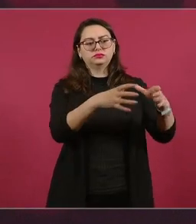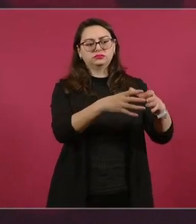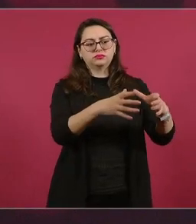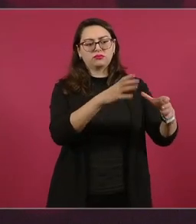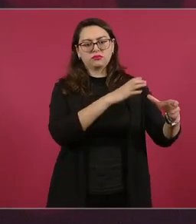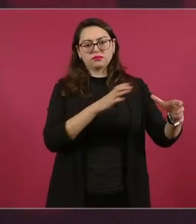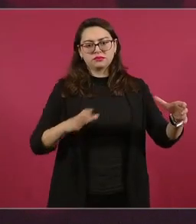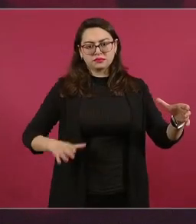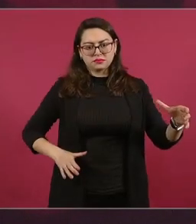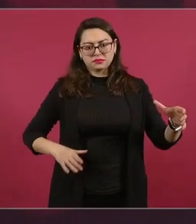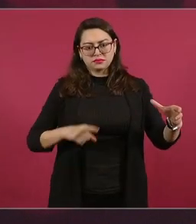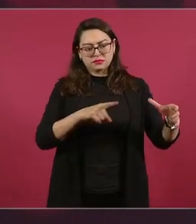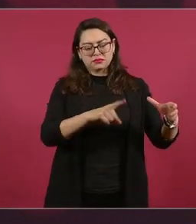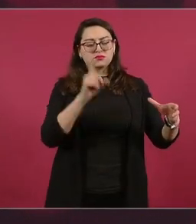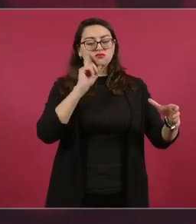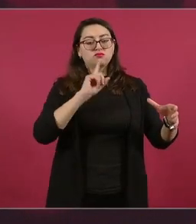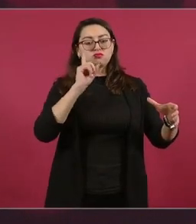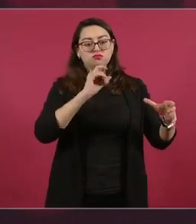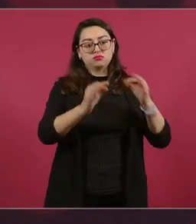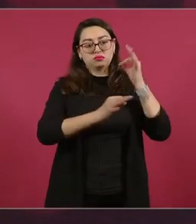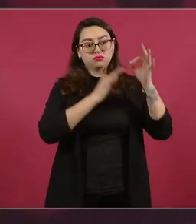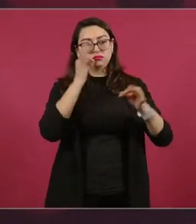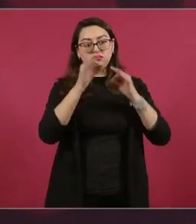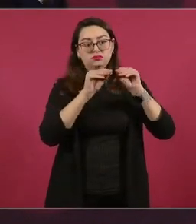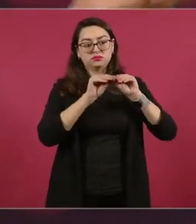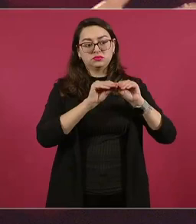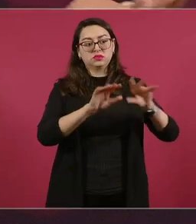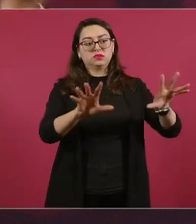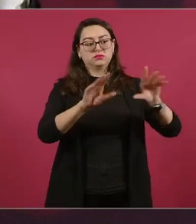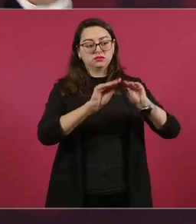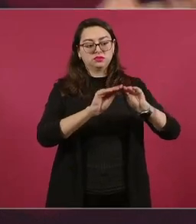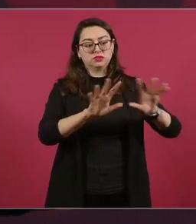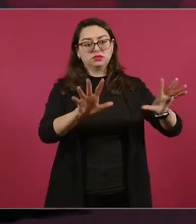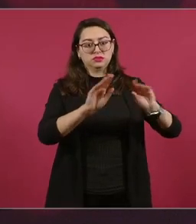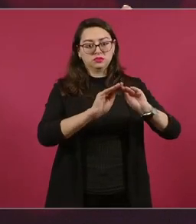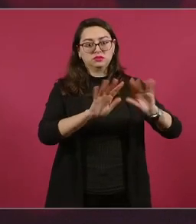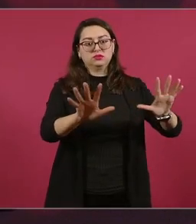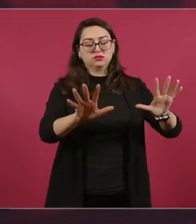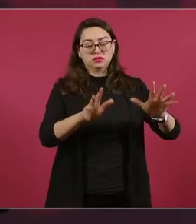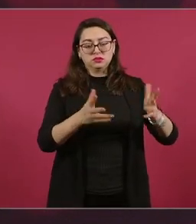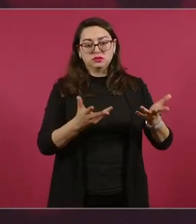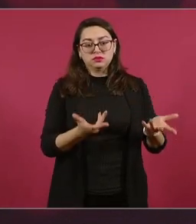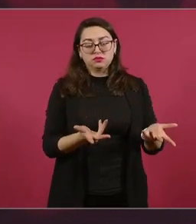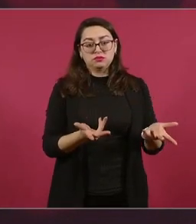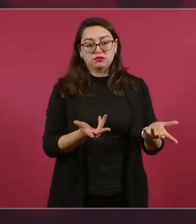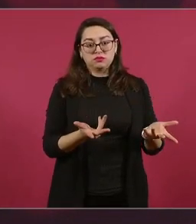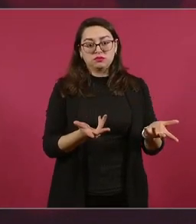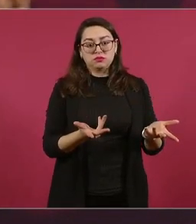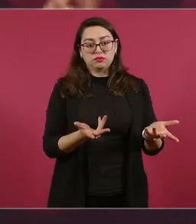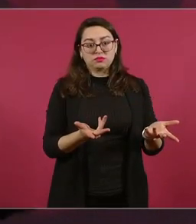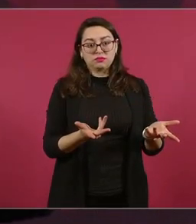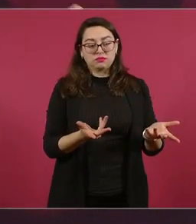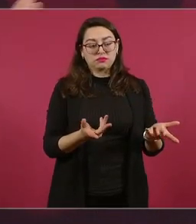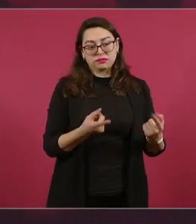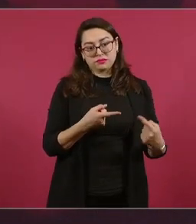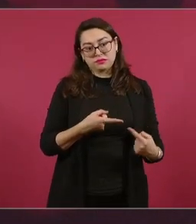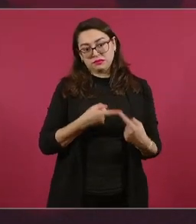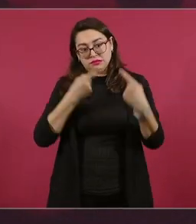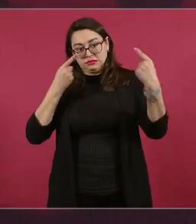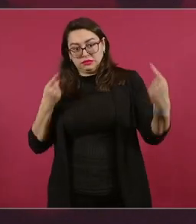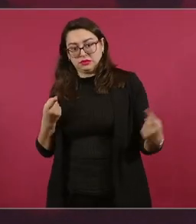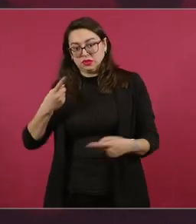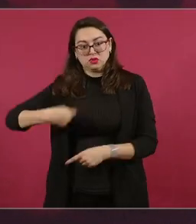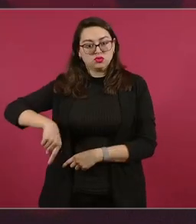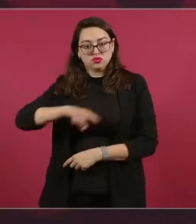participando, que no, eso sí lo puedo decir, ¿no?, porque es obvio que no simpatiza con nosotros.